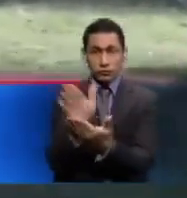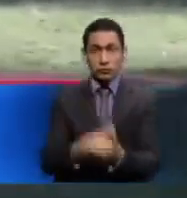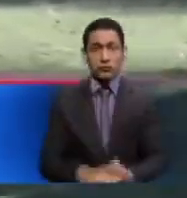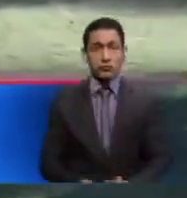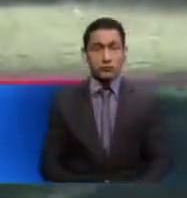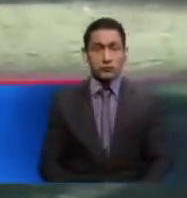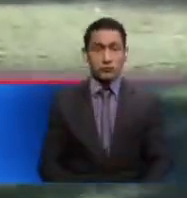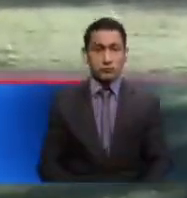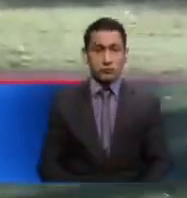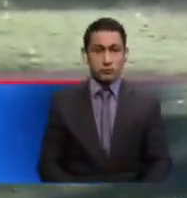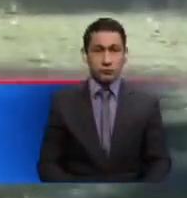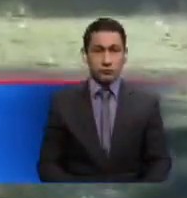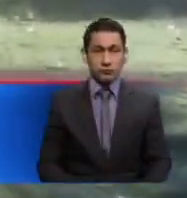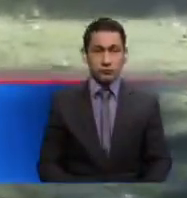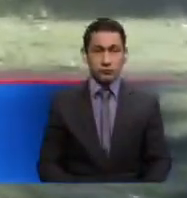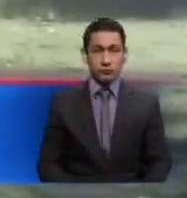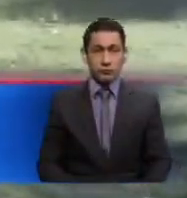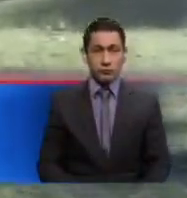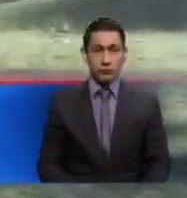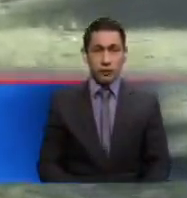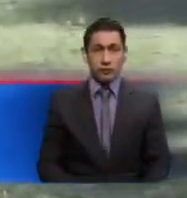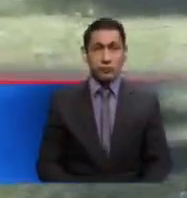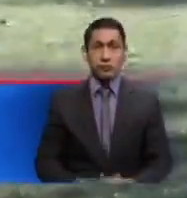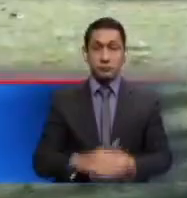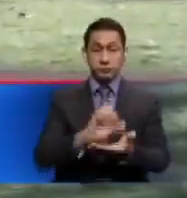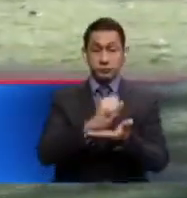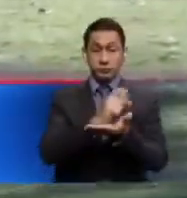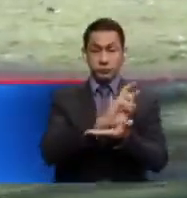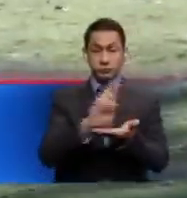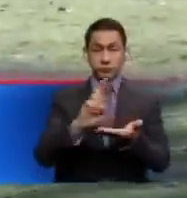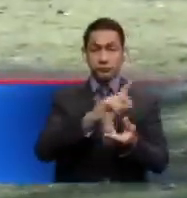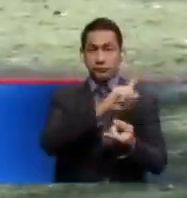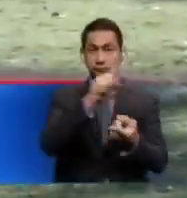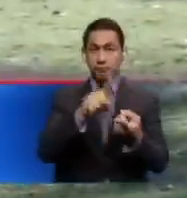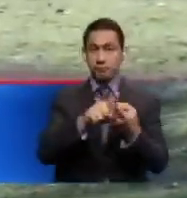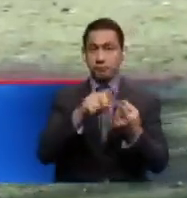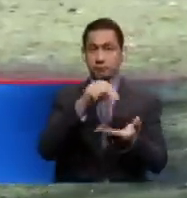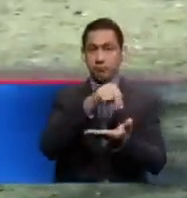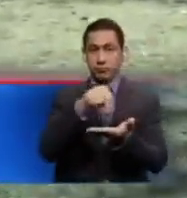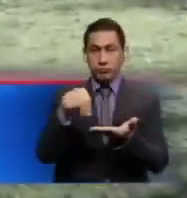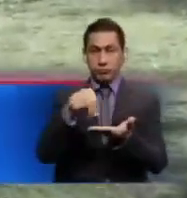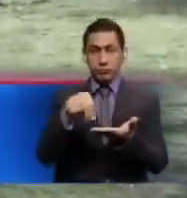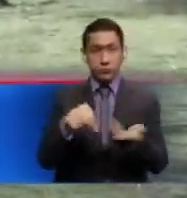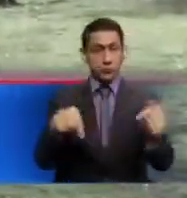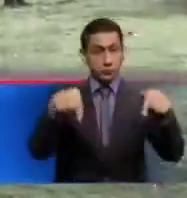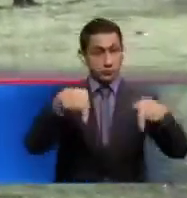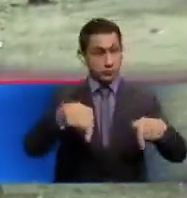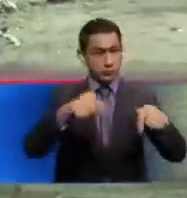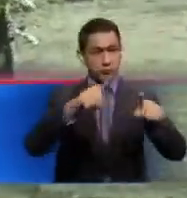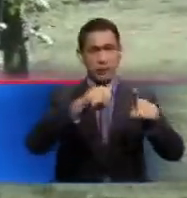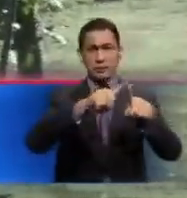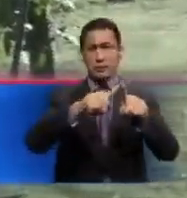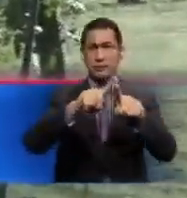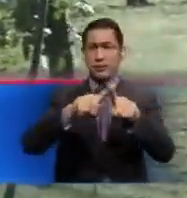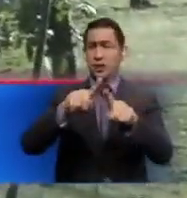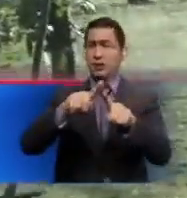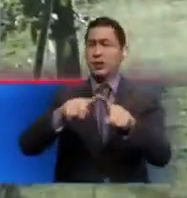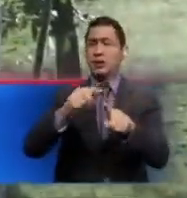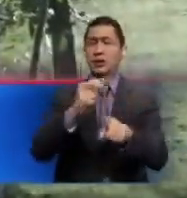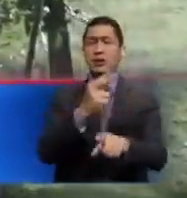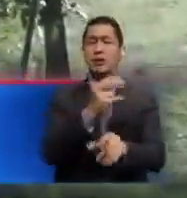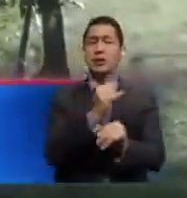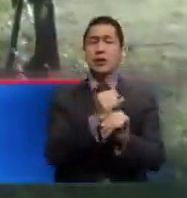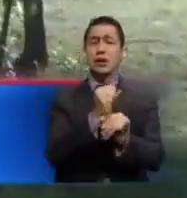una suerte de contraflujo en el trayecto, en el tramo que va de sur a norte para, obviamente, recordemos que acá hay varias instituciones educativas superiores con la finalidad